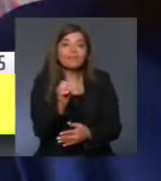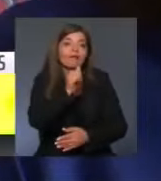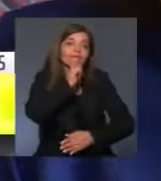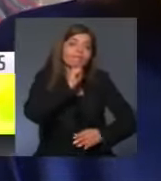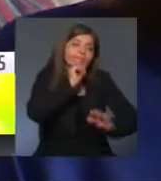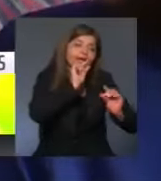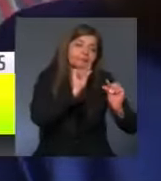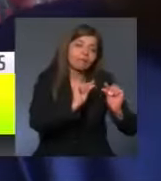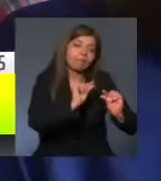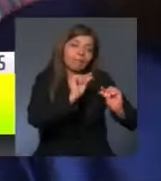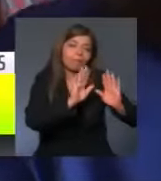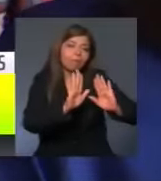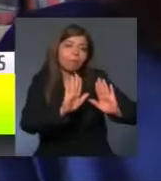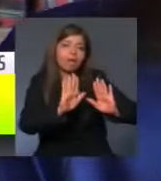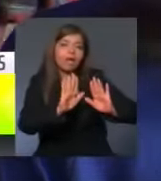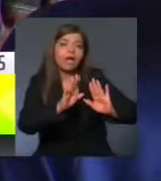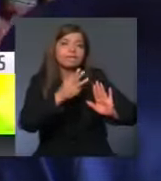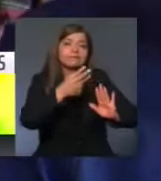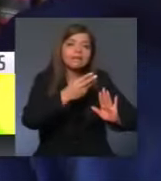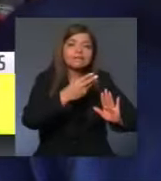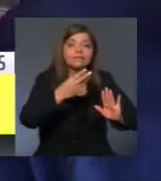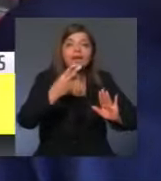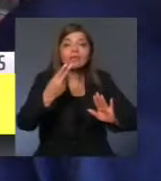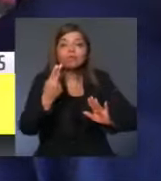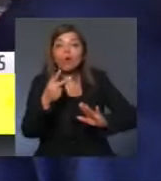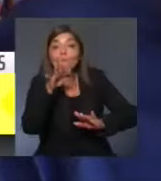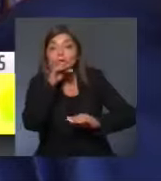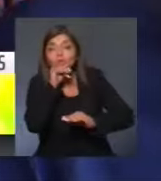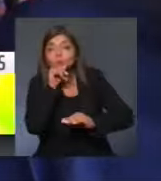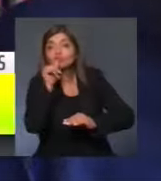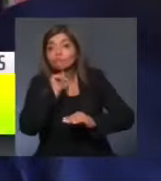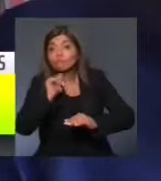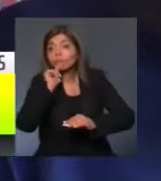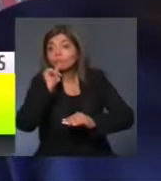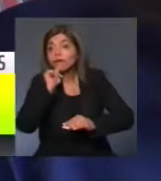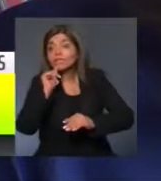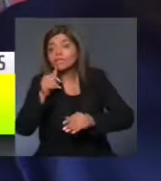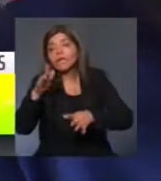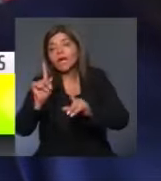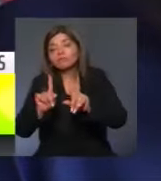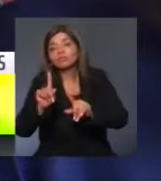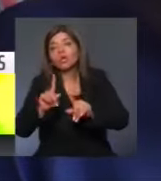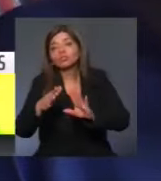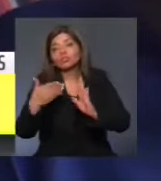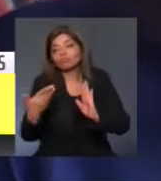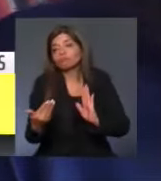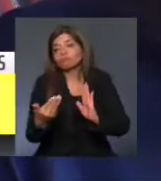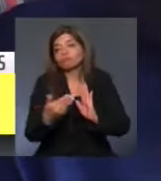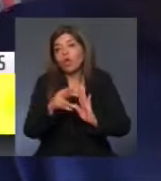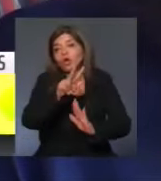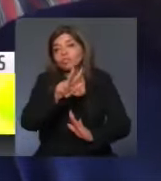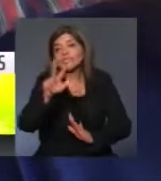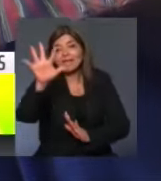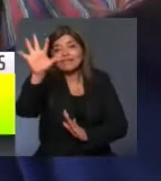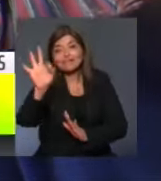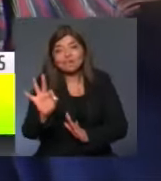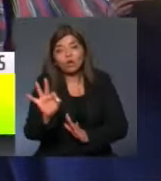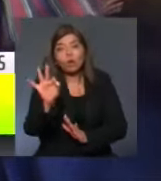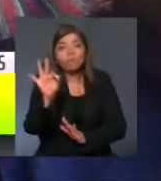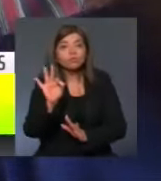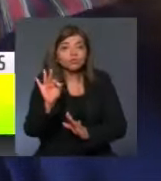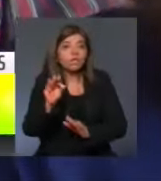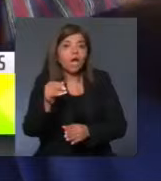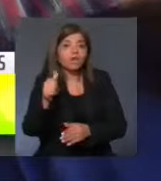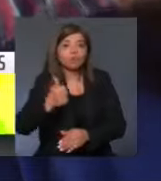todavía 32 minutos, sí. Hicimos casi la mitad, un 85% más o menos